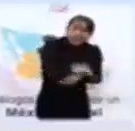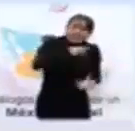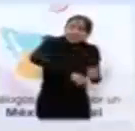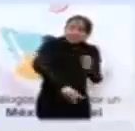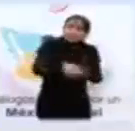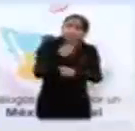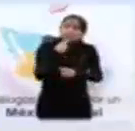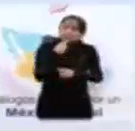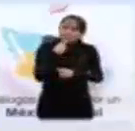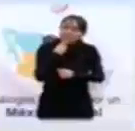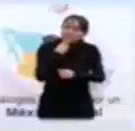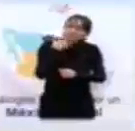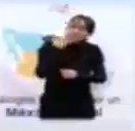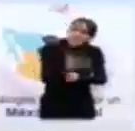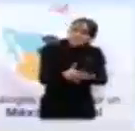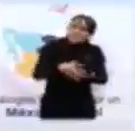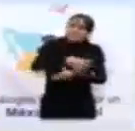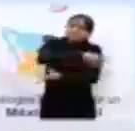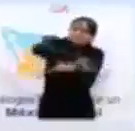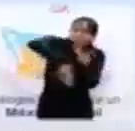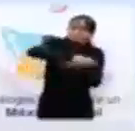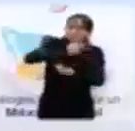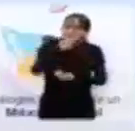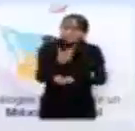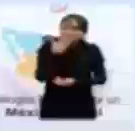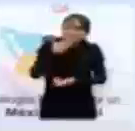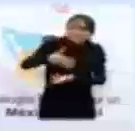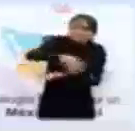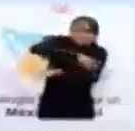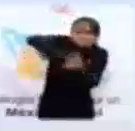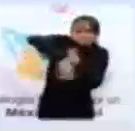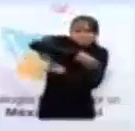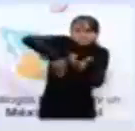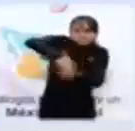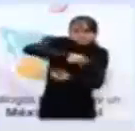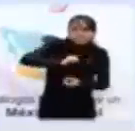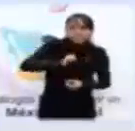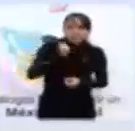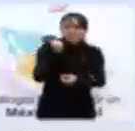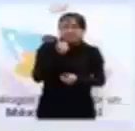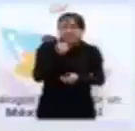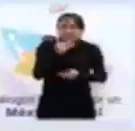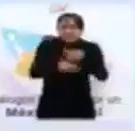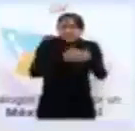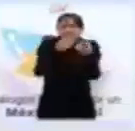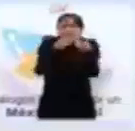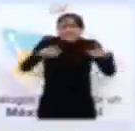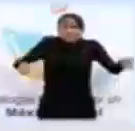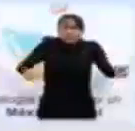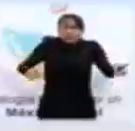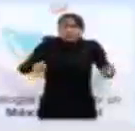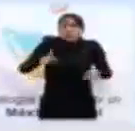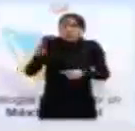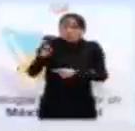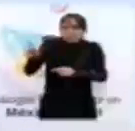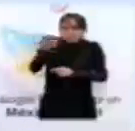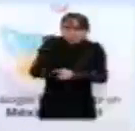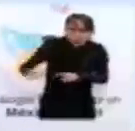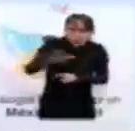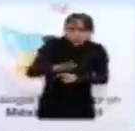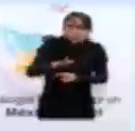América Latina que considera integralmente el desarrollo rural, incorporando toda la agricultura con todas sus